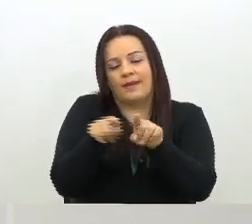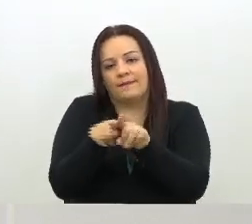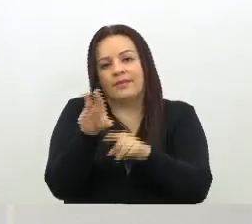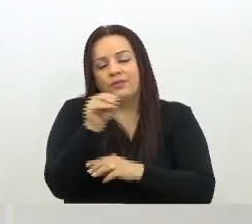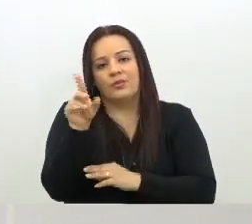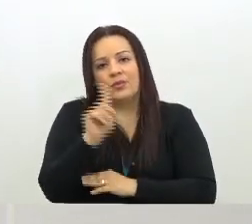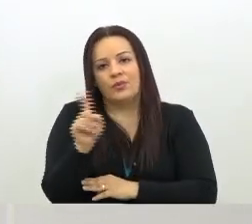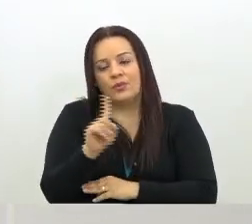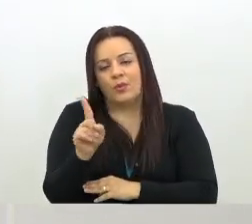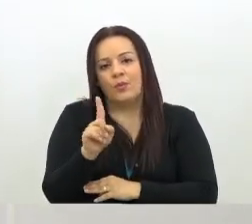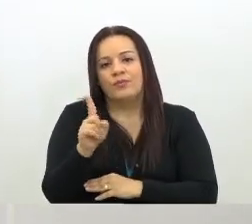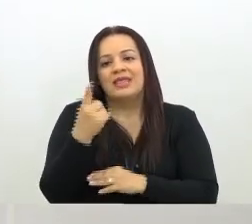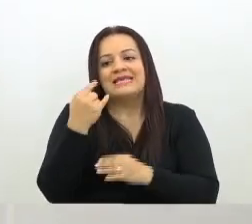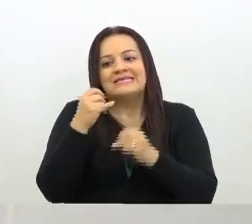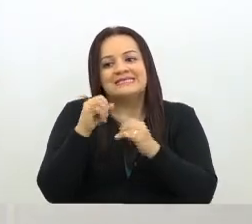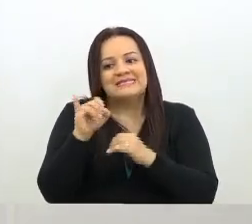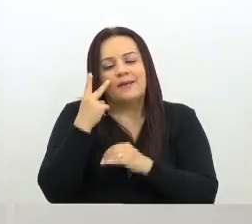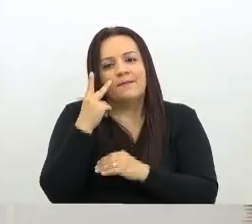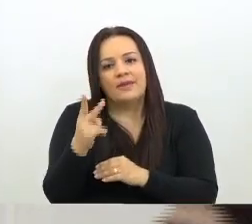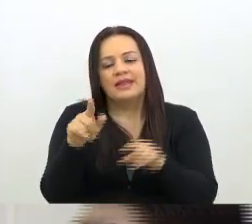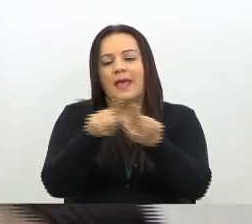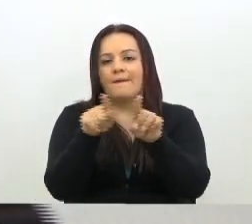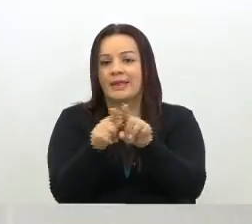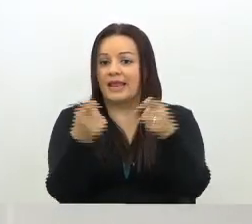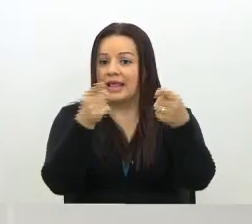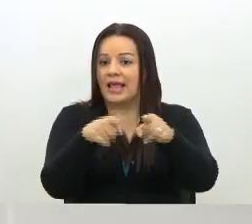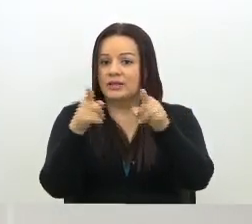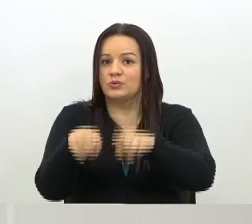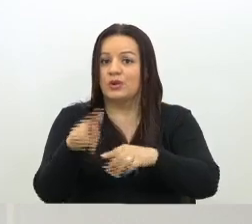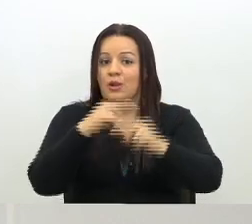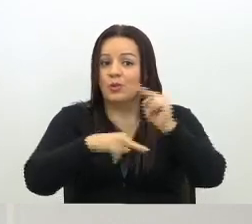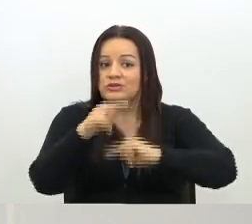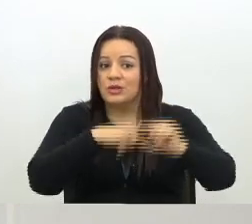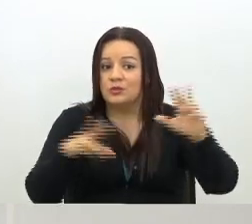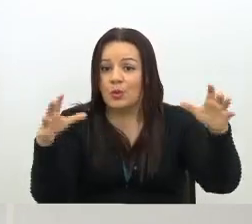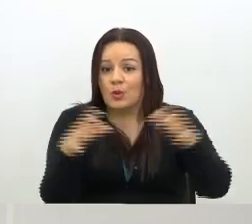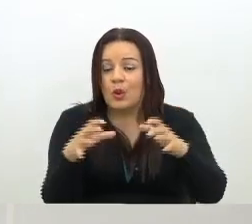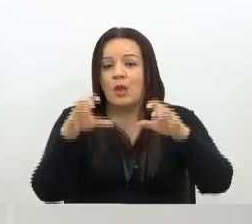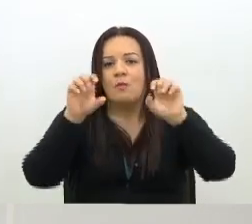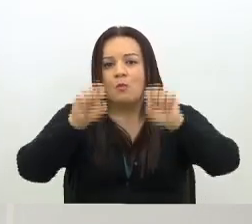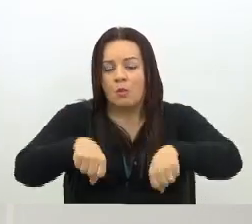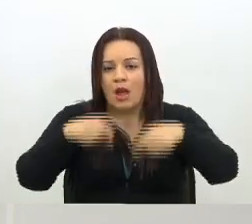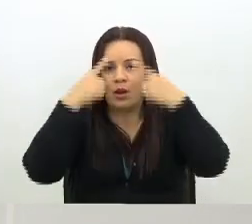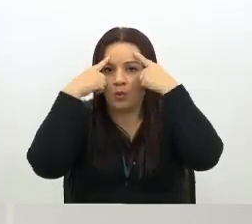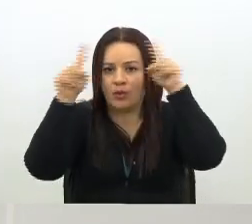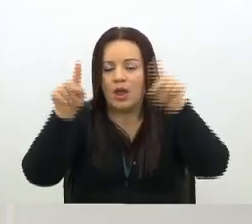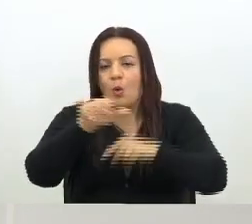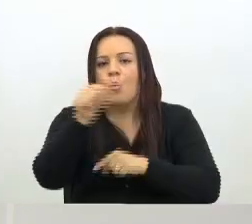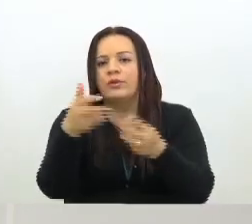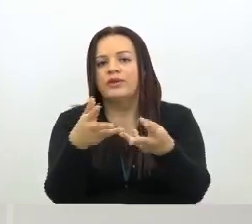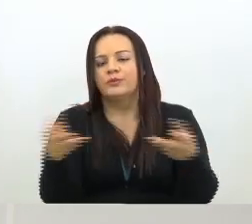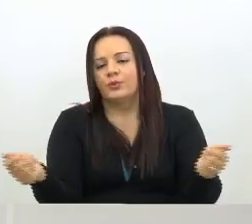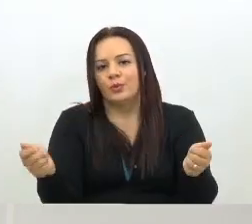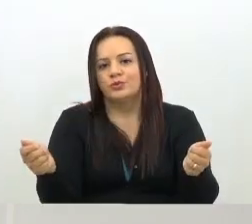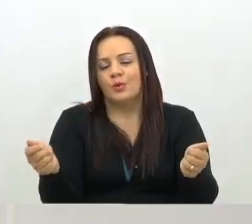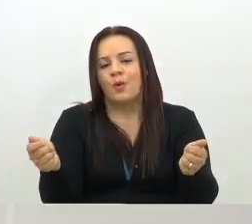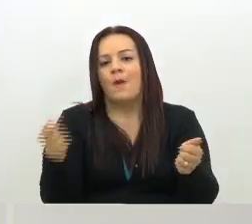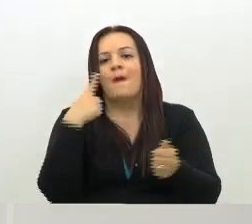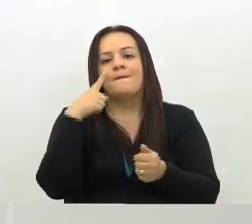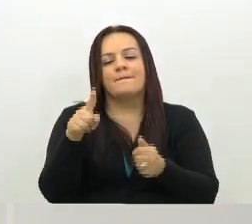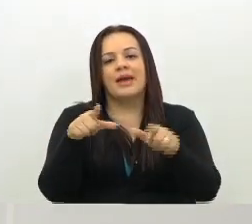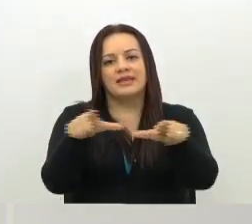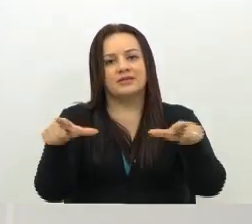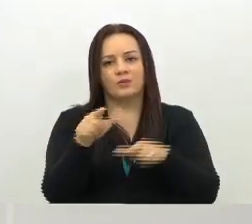mundo, sin menoscabar, por supuesto, que en el caso de una negociación colectiva se pueda llegar a otra solución, entre comillas, especialmente para el sector